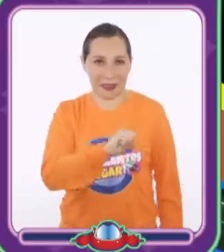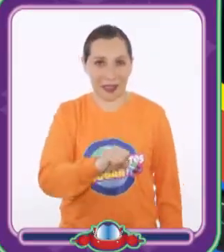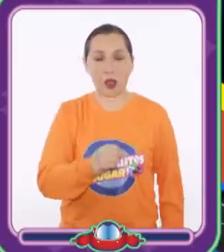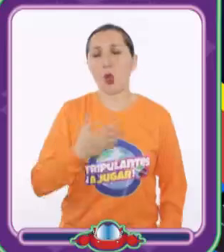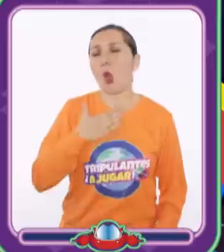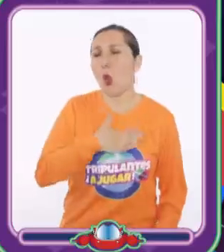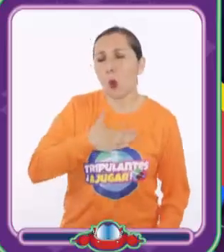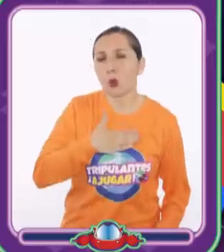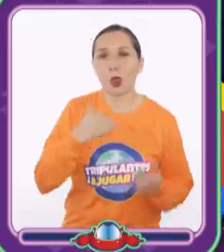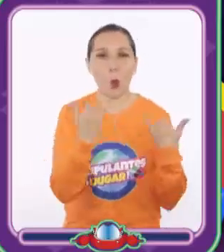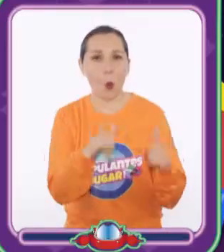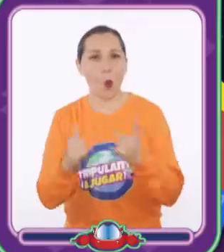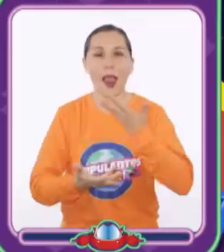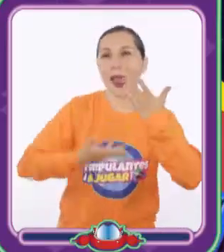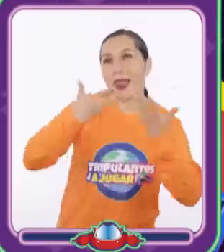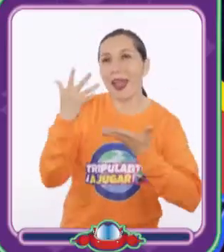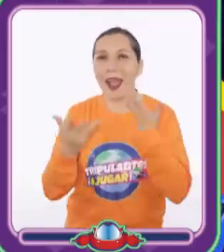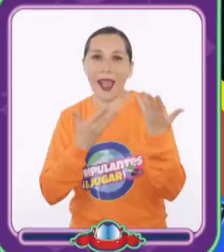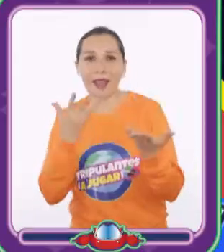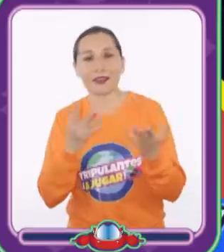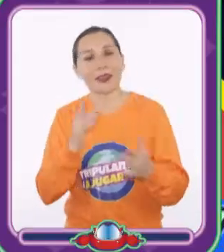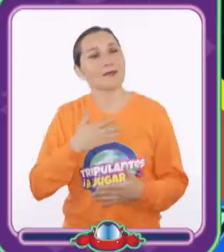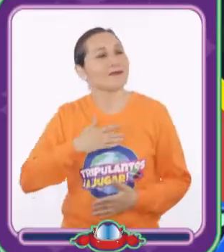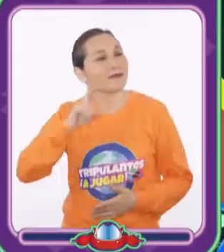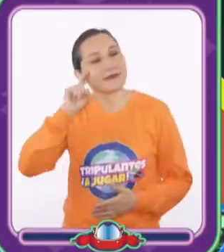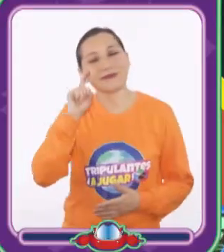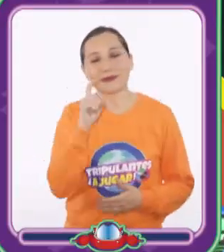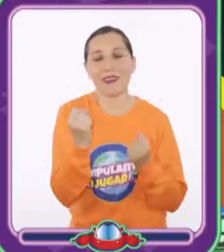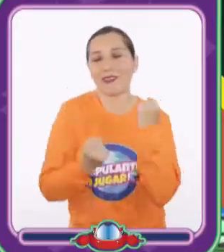Y le encanta bailar.